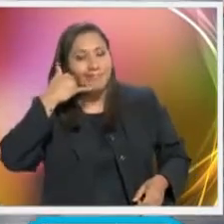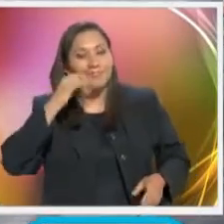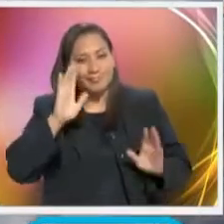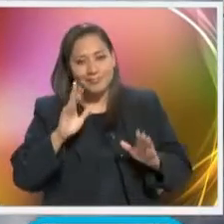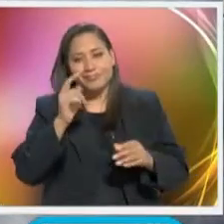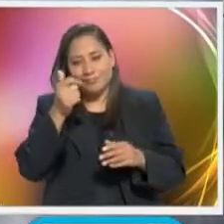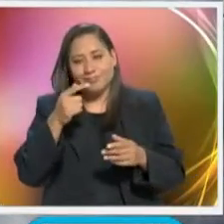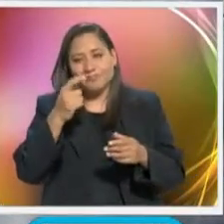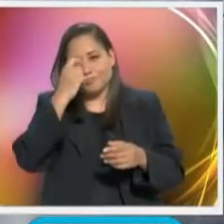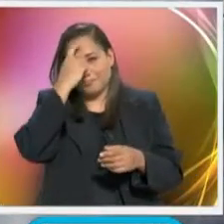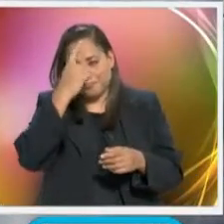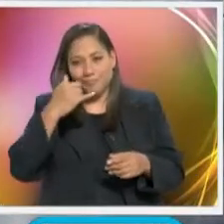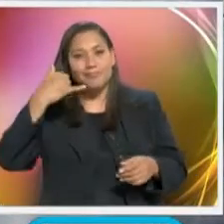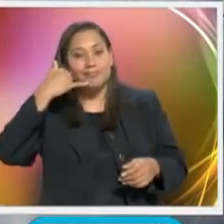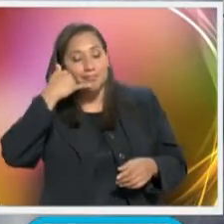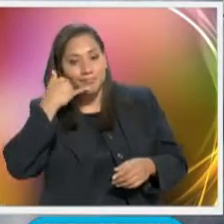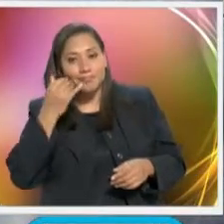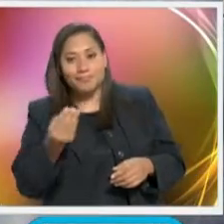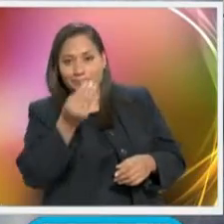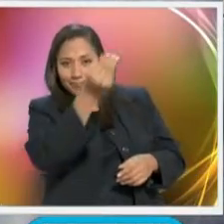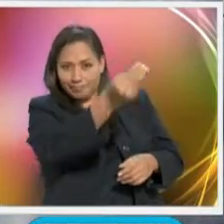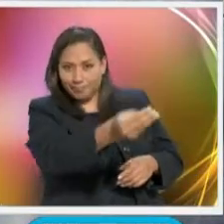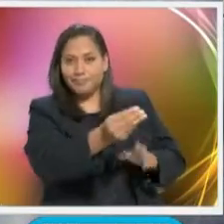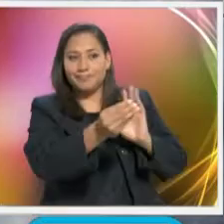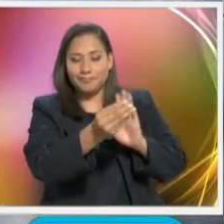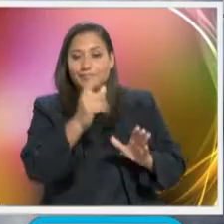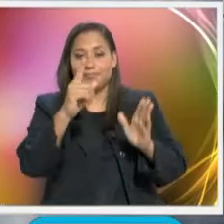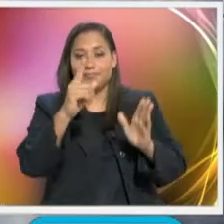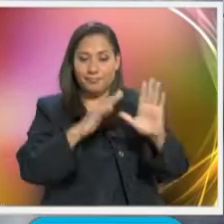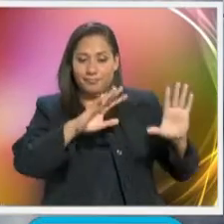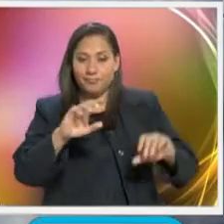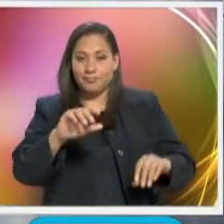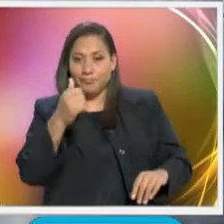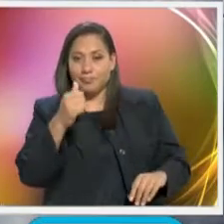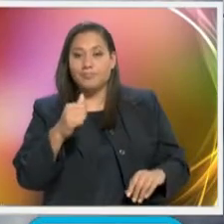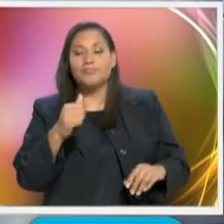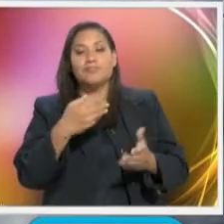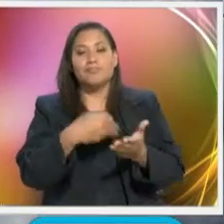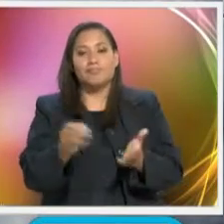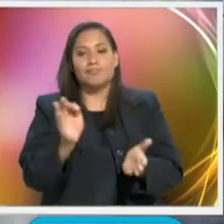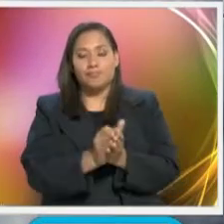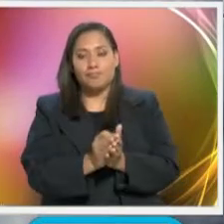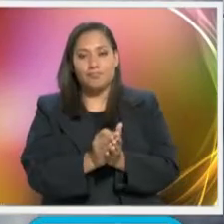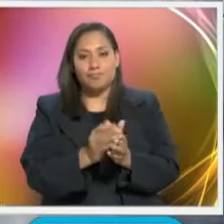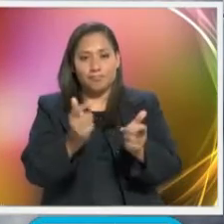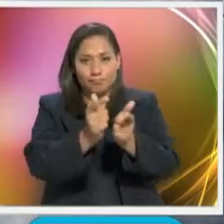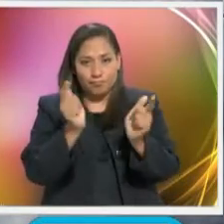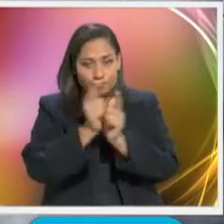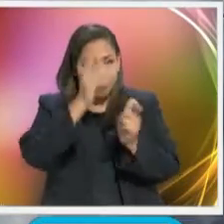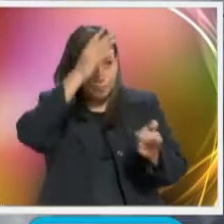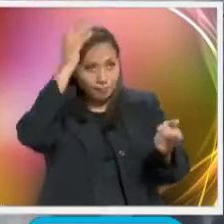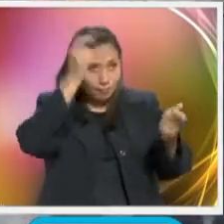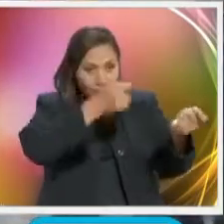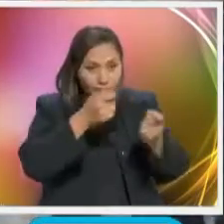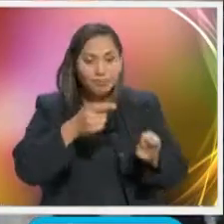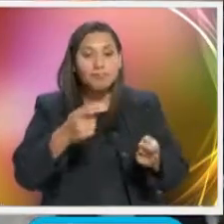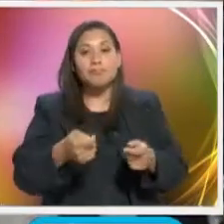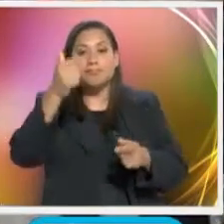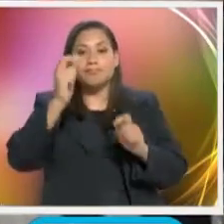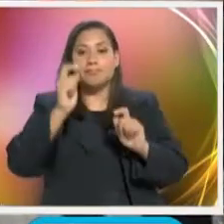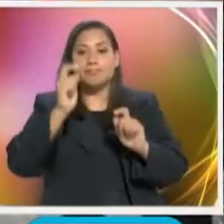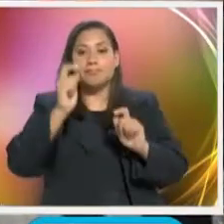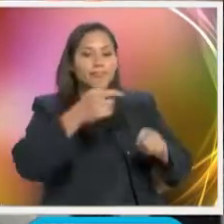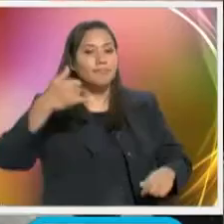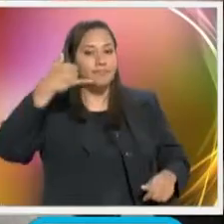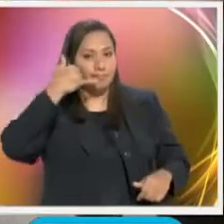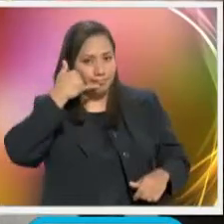empezaba a haber teléfono en la Ciudad de México, entonces ahí está, en Sí. 1911 el heroico cuerpo de bomberos recibe su primera línea telefónica. Ya para-